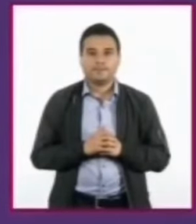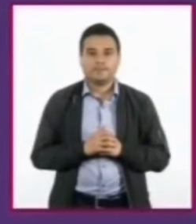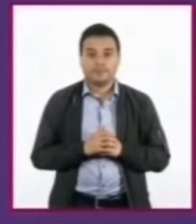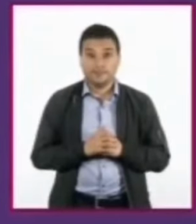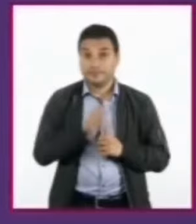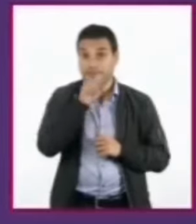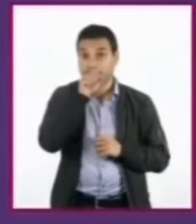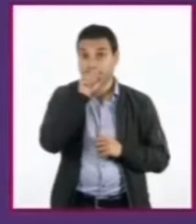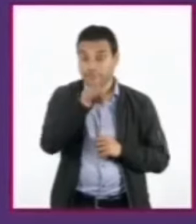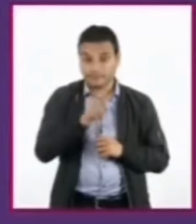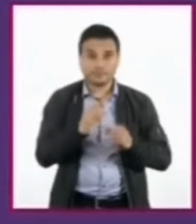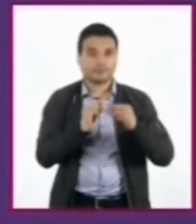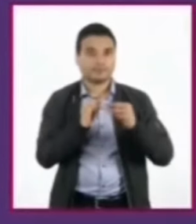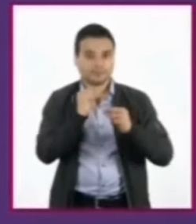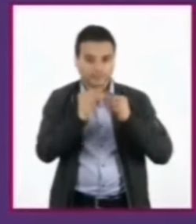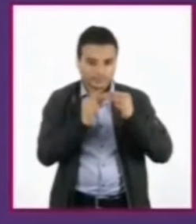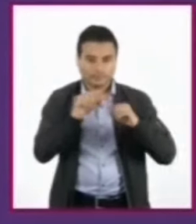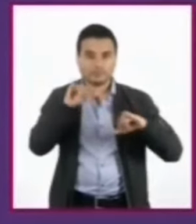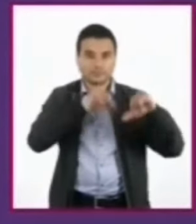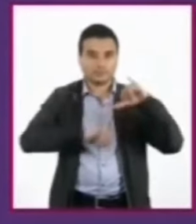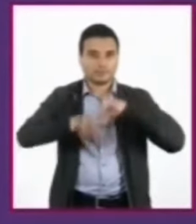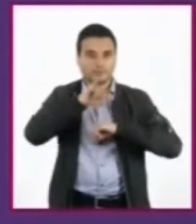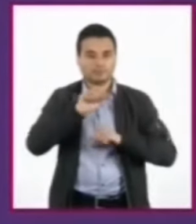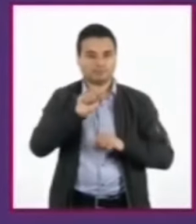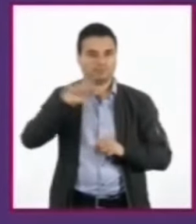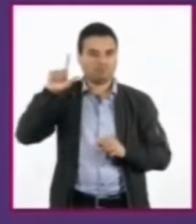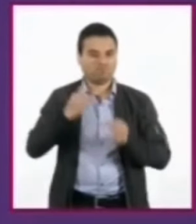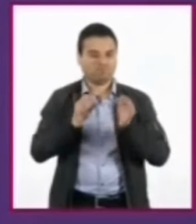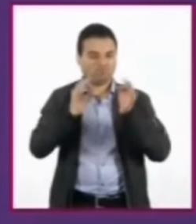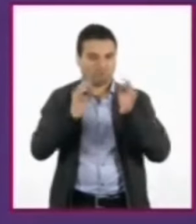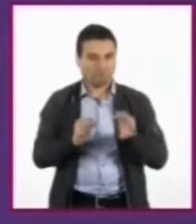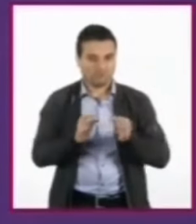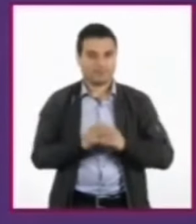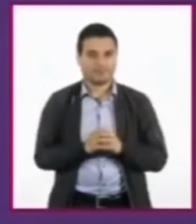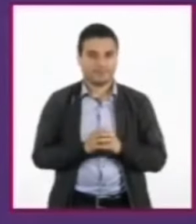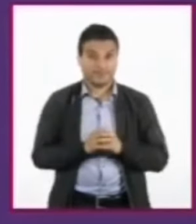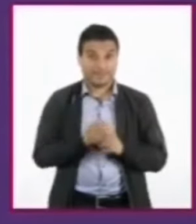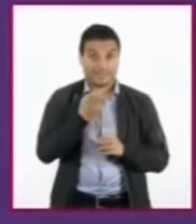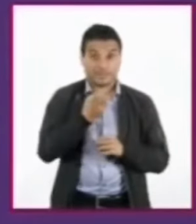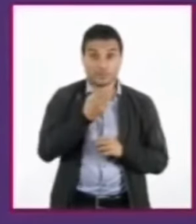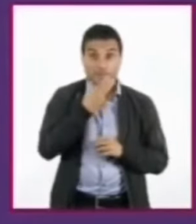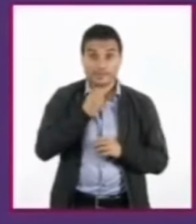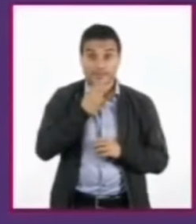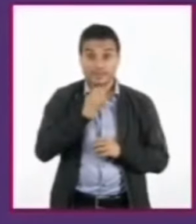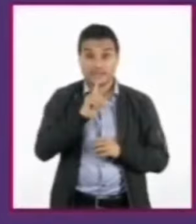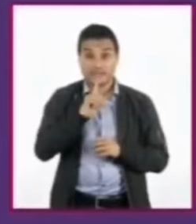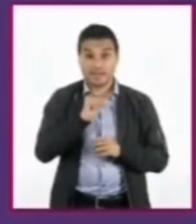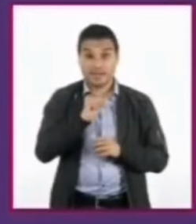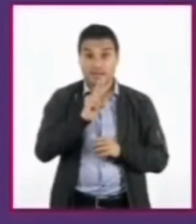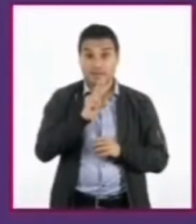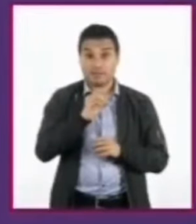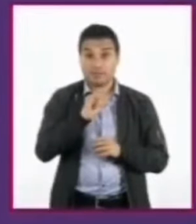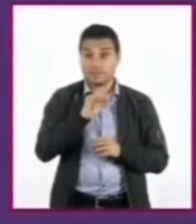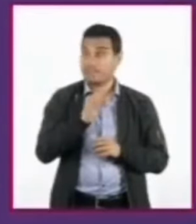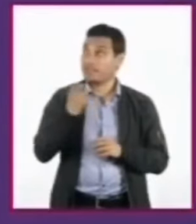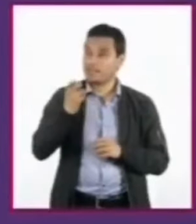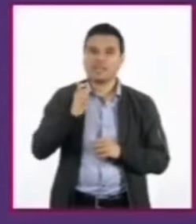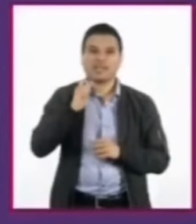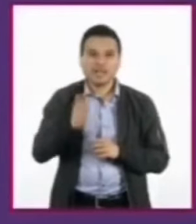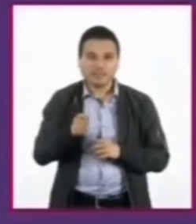Además, permitieron que la química se consolidara como una ciencia moderna. Por ello, Lavoisier es considerado como el padre de la